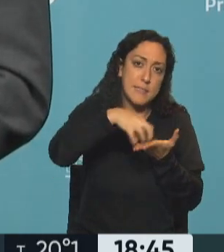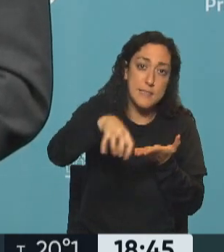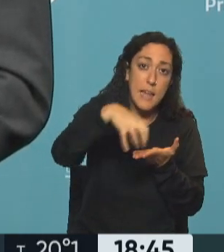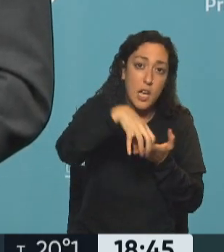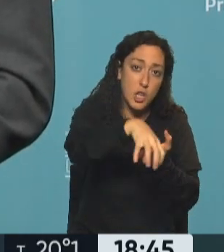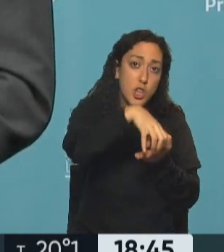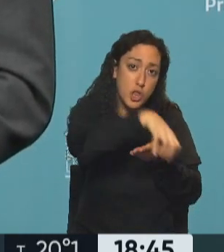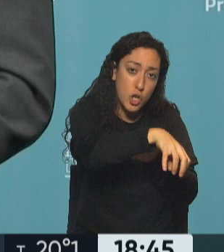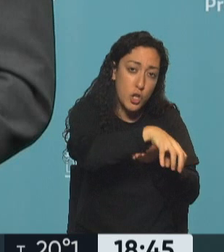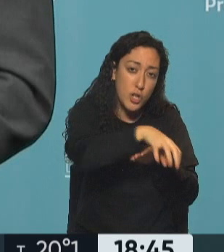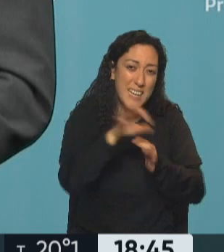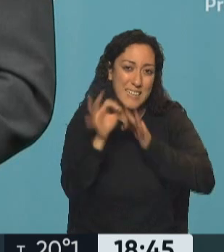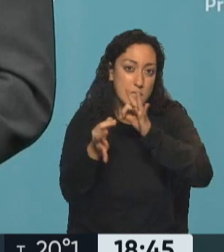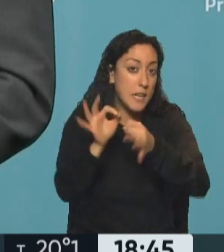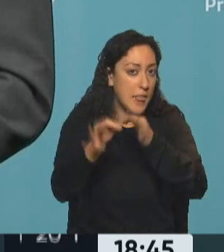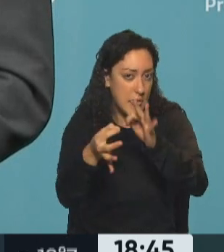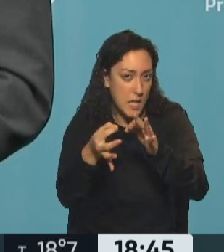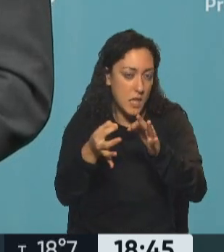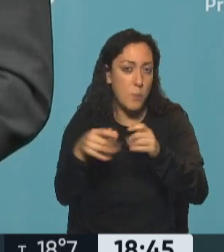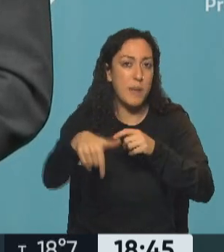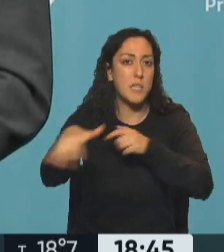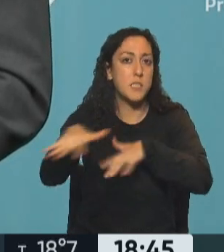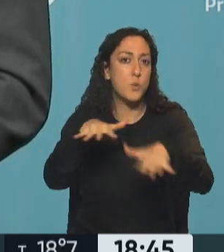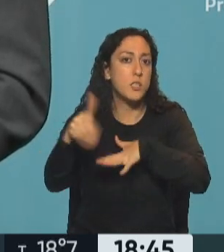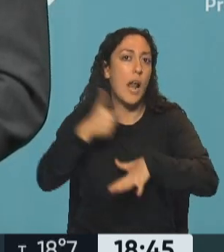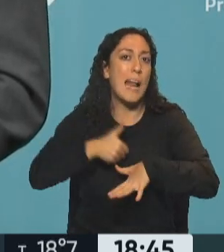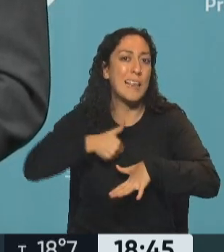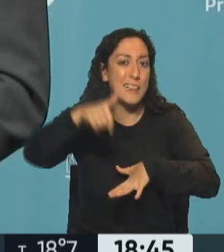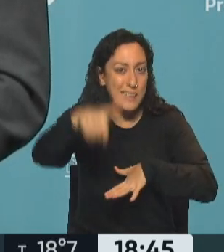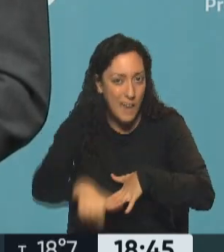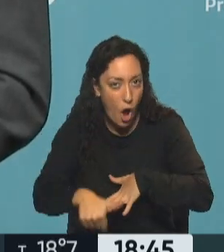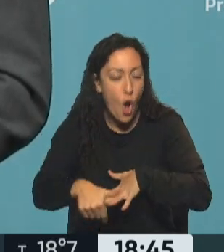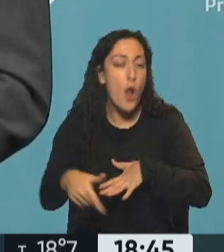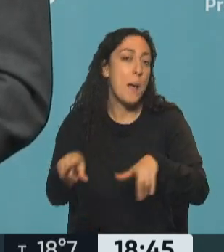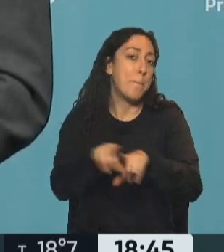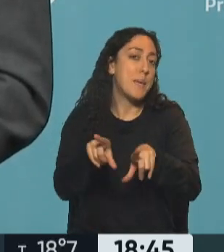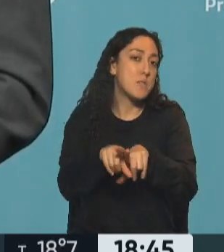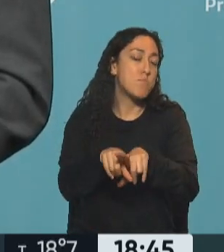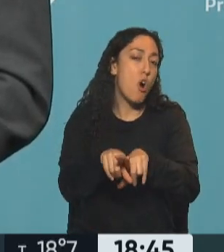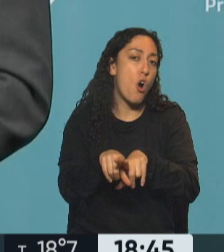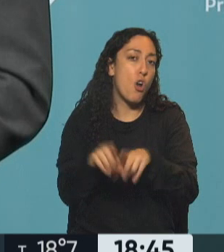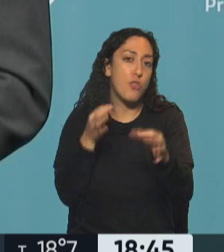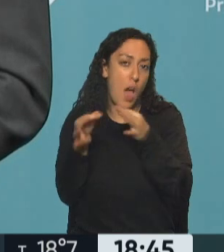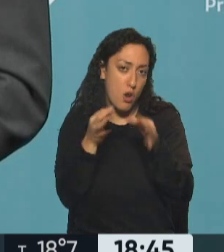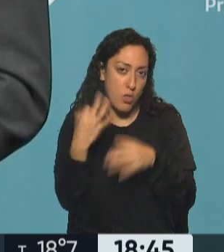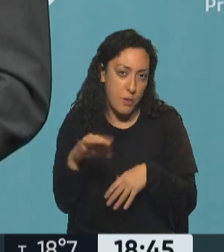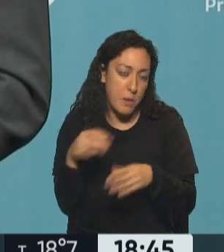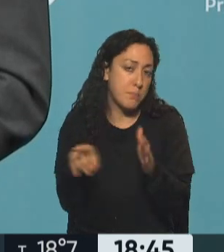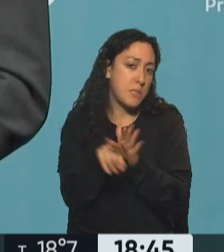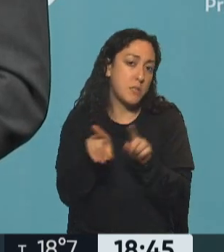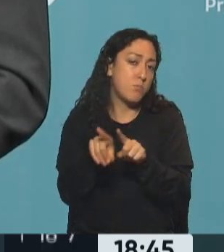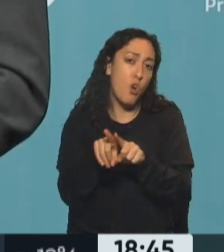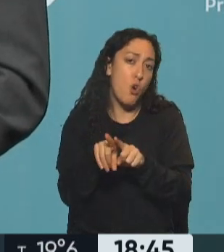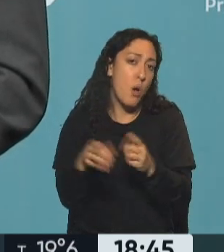particularmente estratégicos para el momento que vive la Argentina. Lo que el ministro acaba de plantear tiene que ver con un